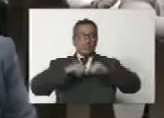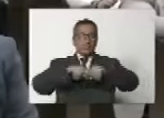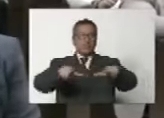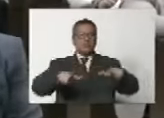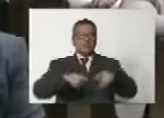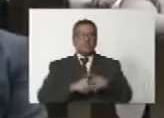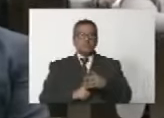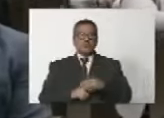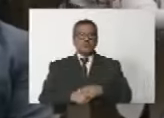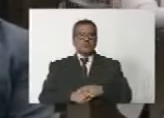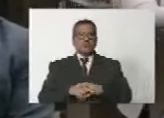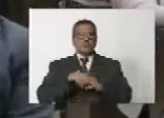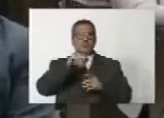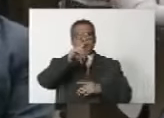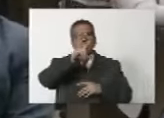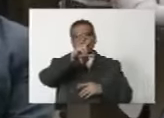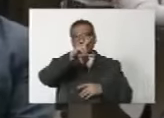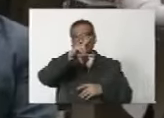en unos